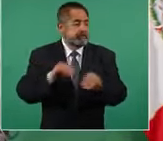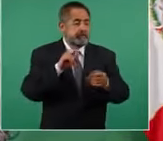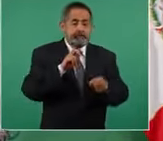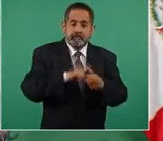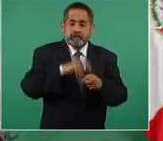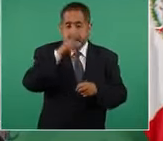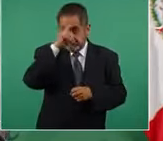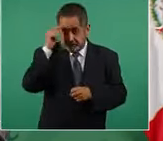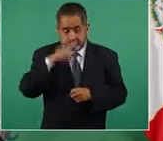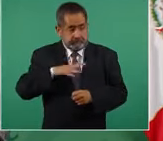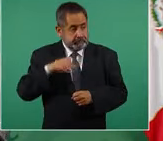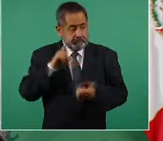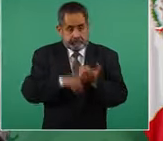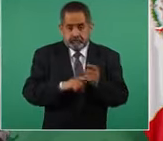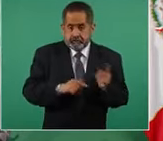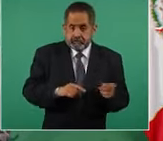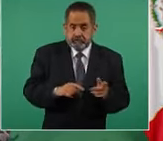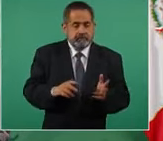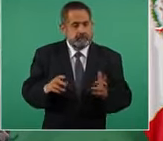Nayarit,